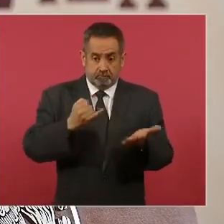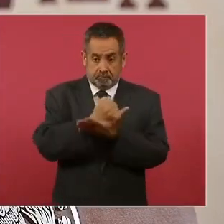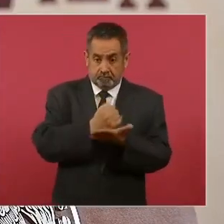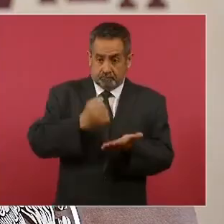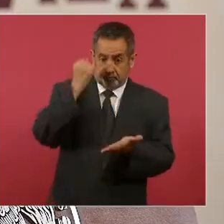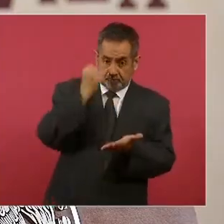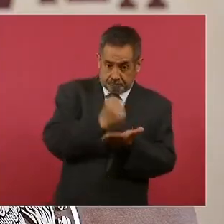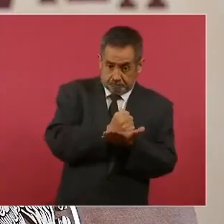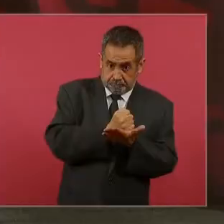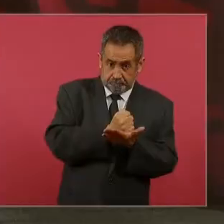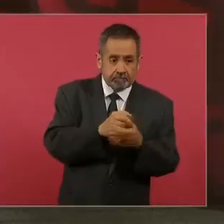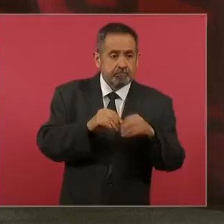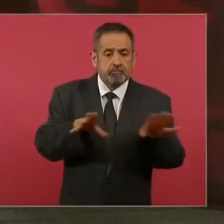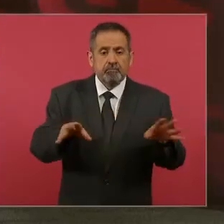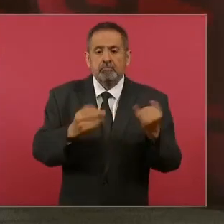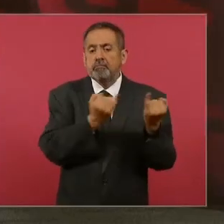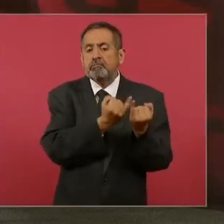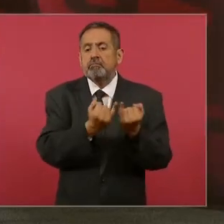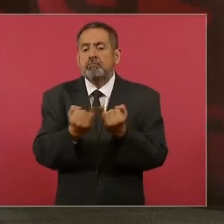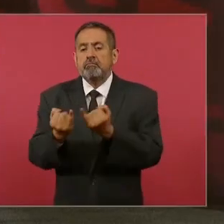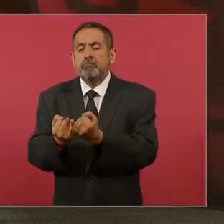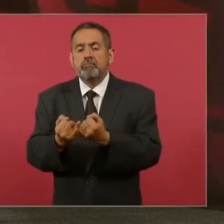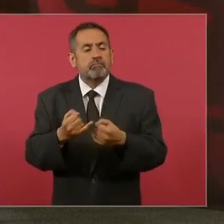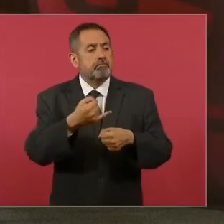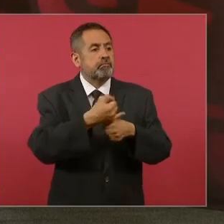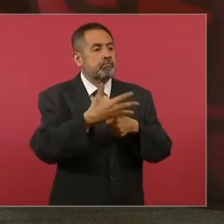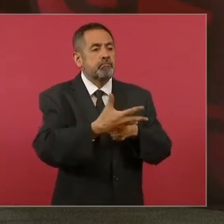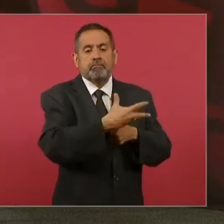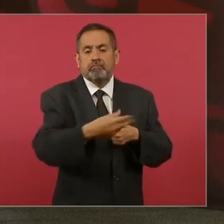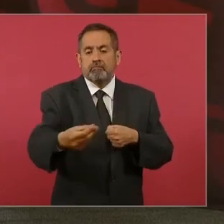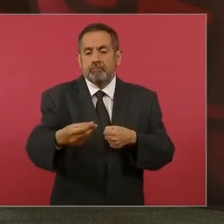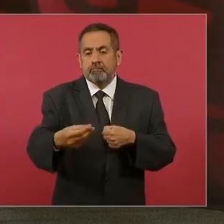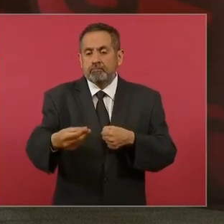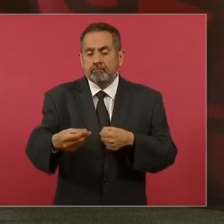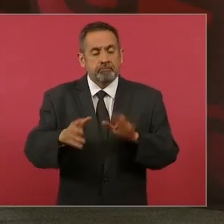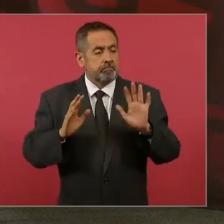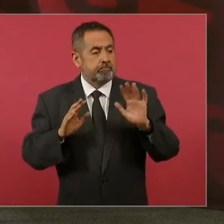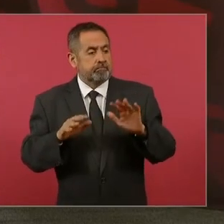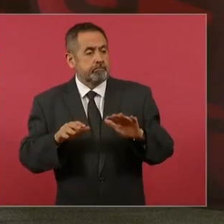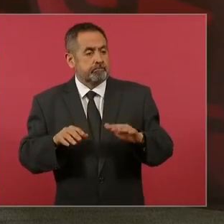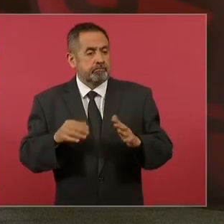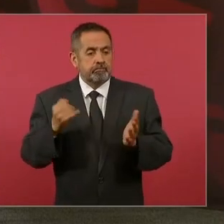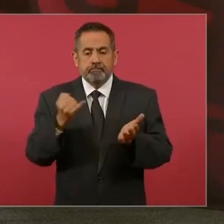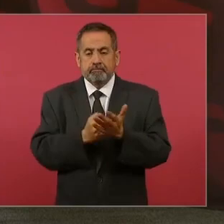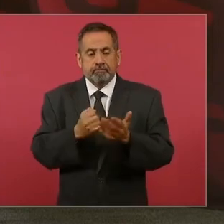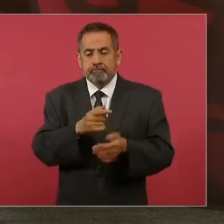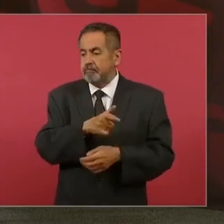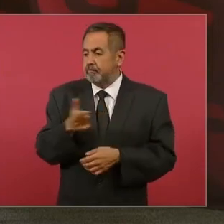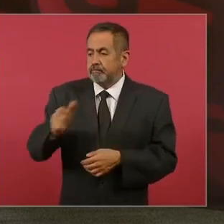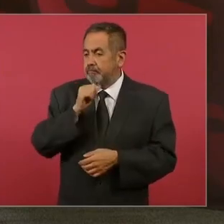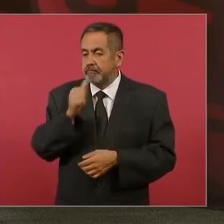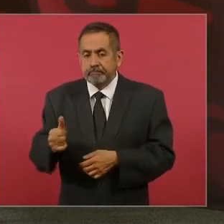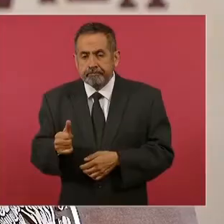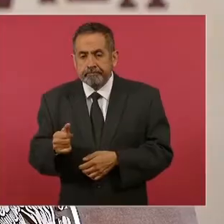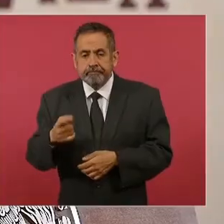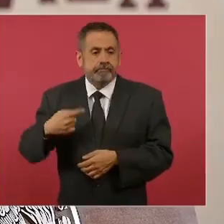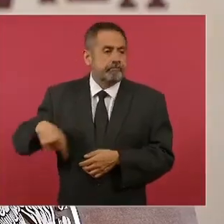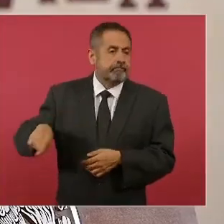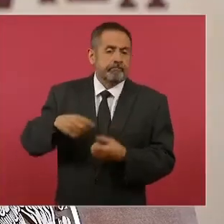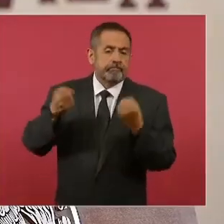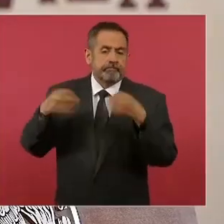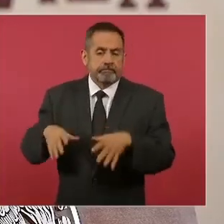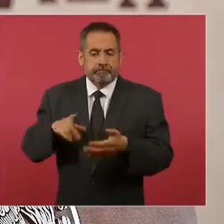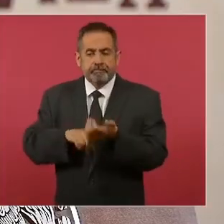en investigación por parte del Servicio de Administración Tributaria, más aquellos que están en litigio ante distintos